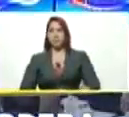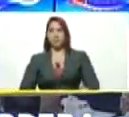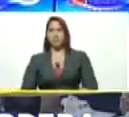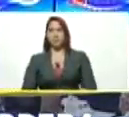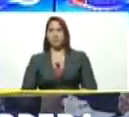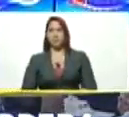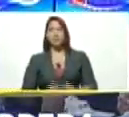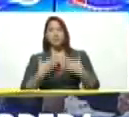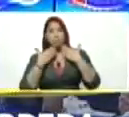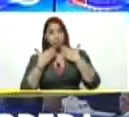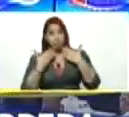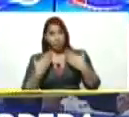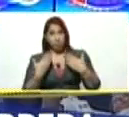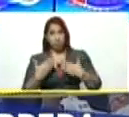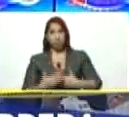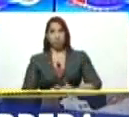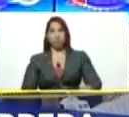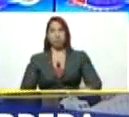Bueno, muchas gracias.